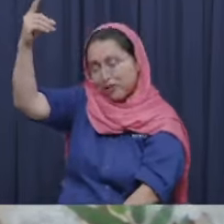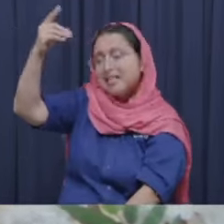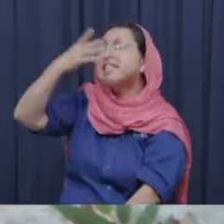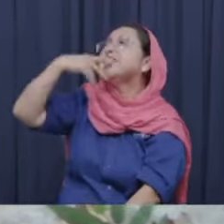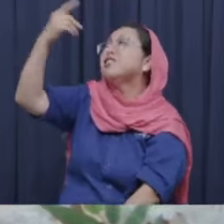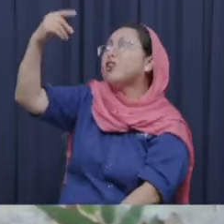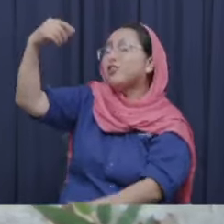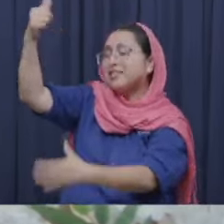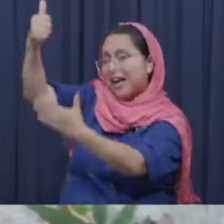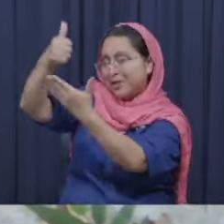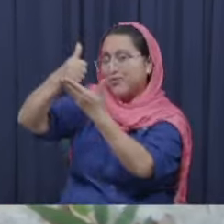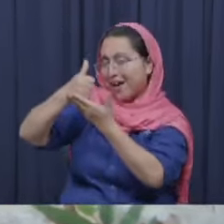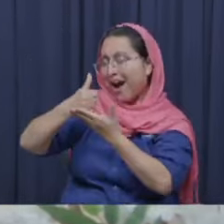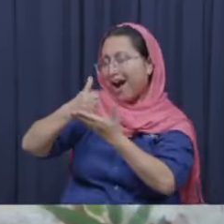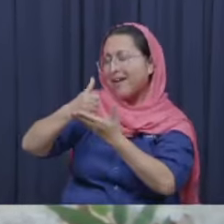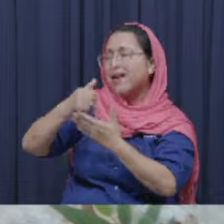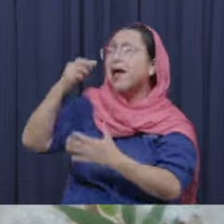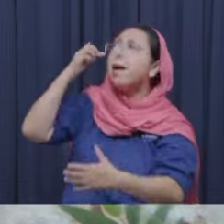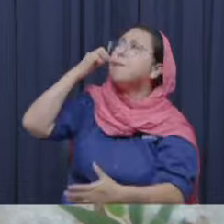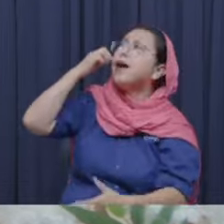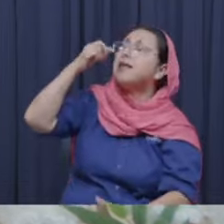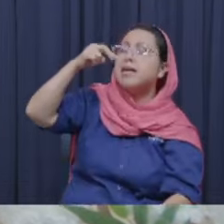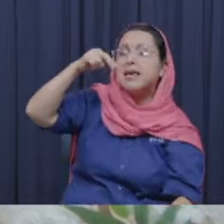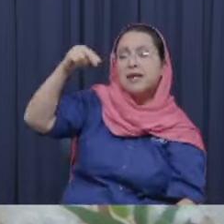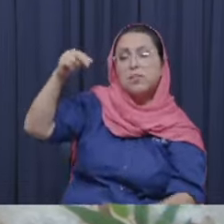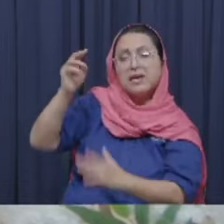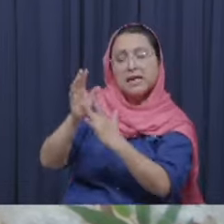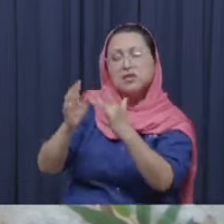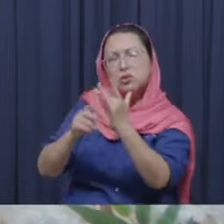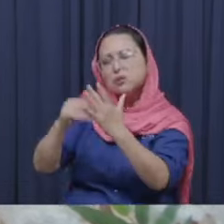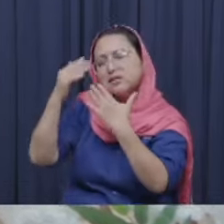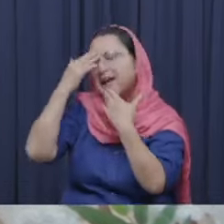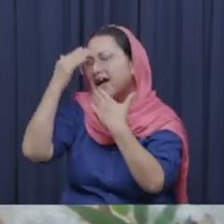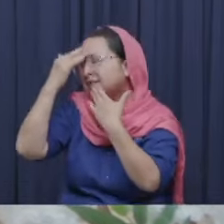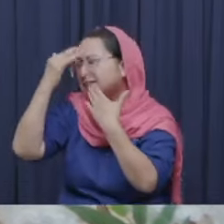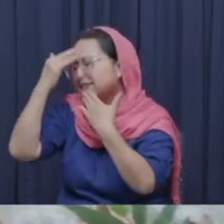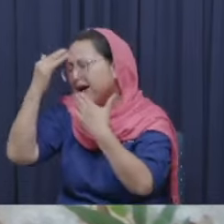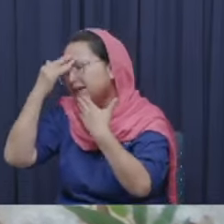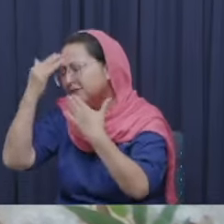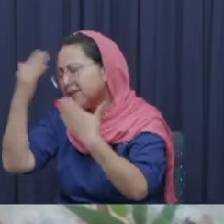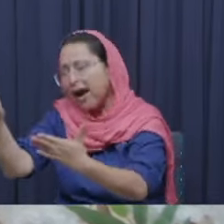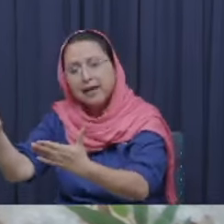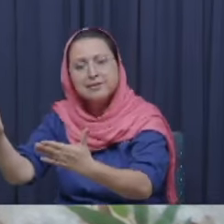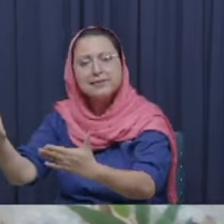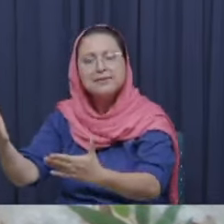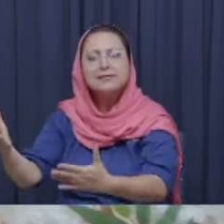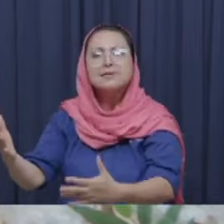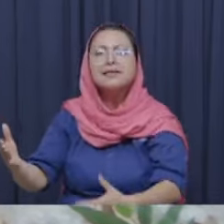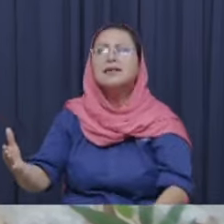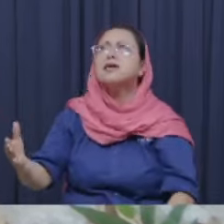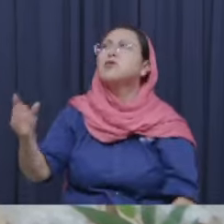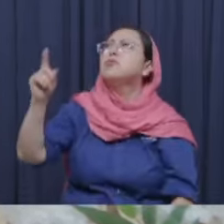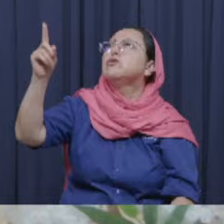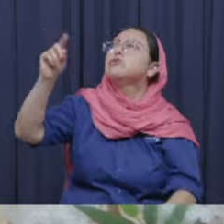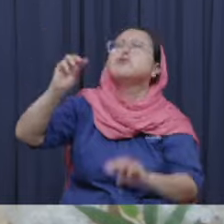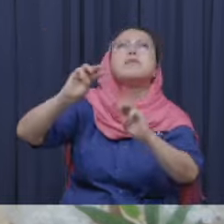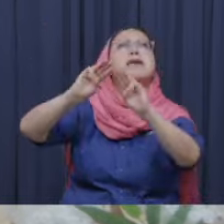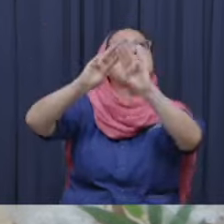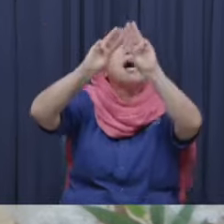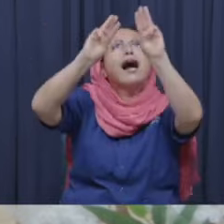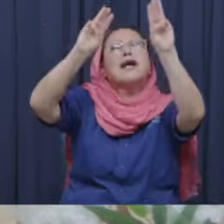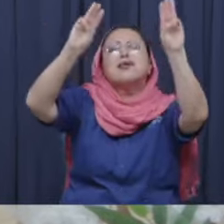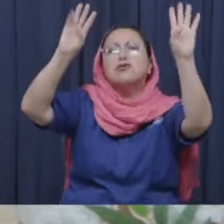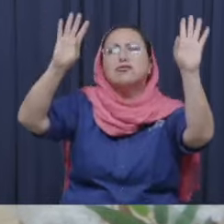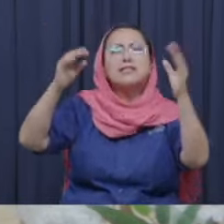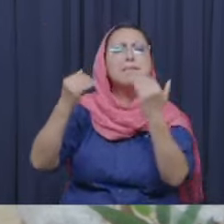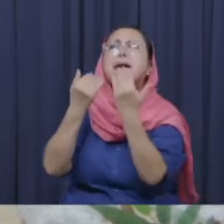lugar. En el nombre de Cristo Jesús, Padre, Dios Todopoderoso, te damos muchas gracias en esta mañana por la obra que estás haciendo